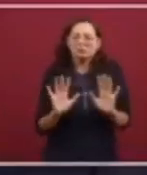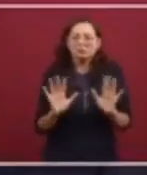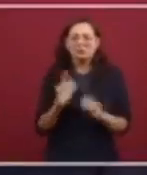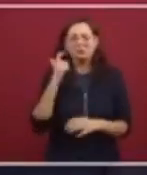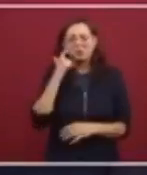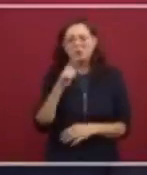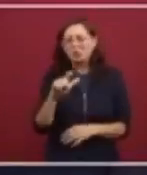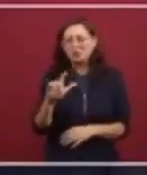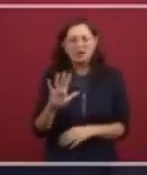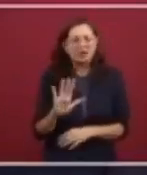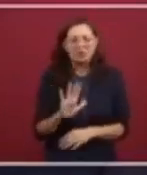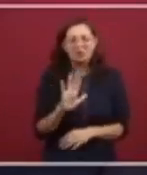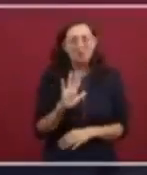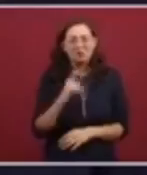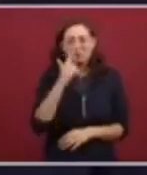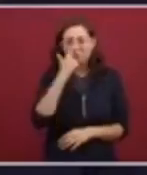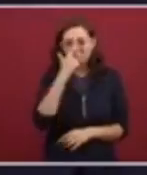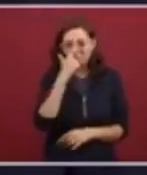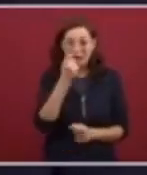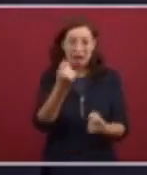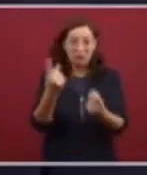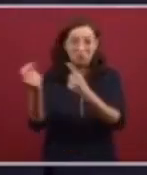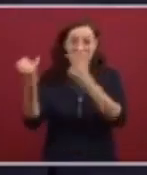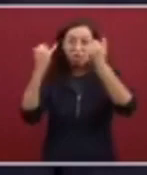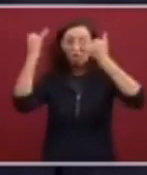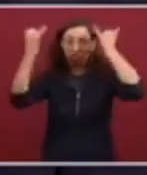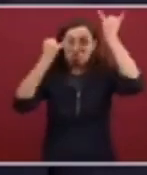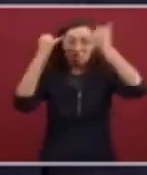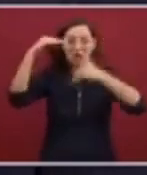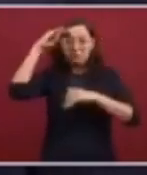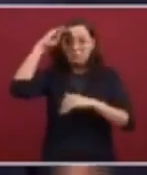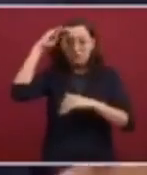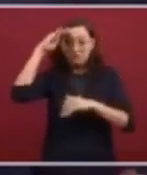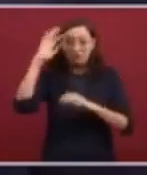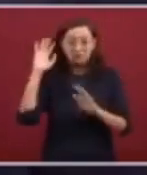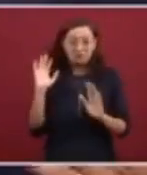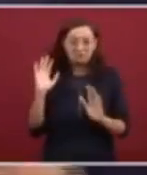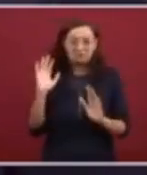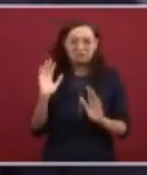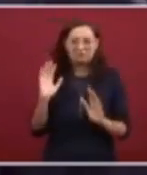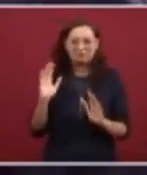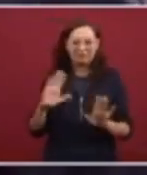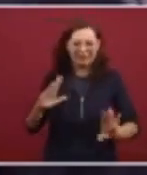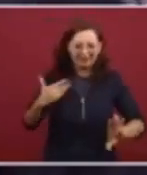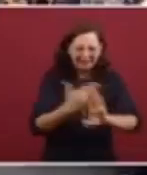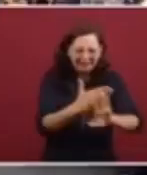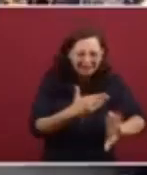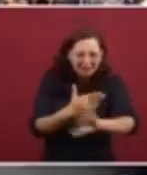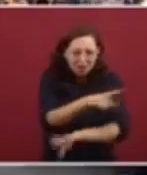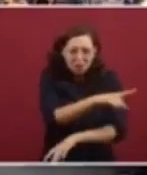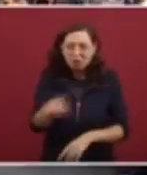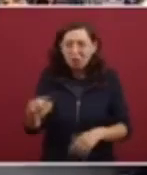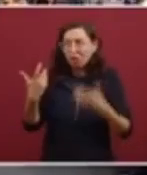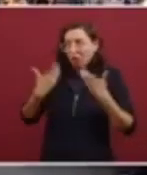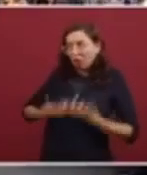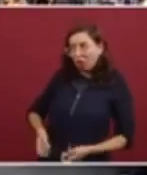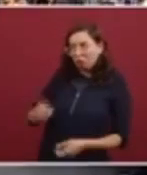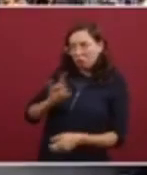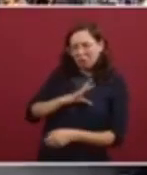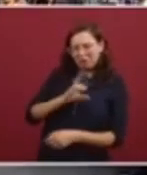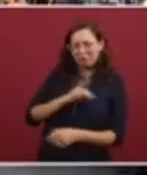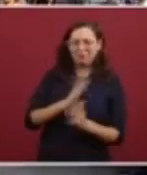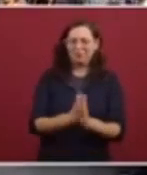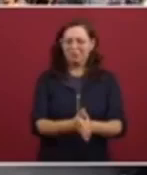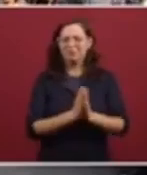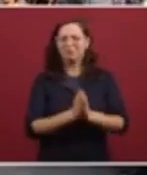algunos lo pensaron de quedar con ese propósito que vamos a intimidar a este